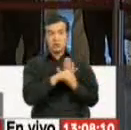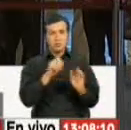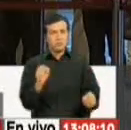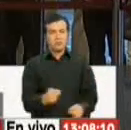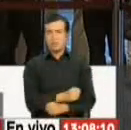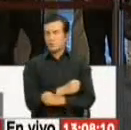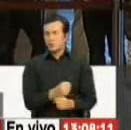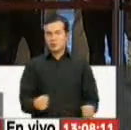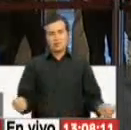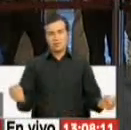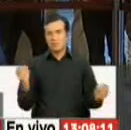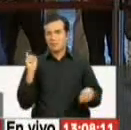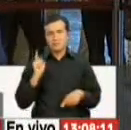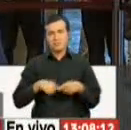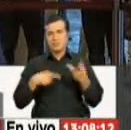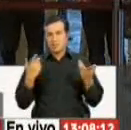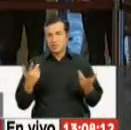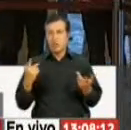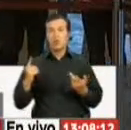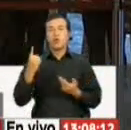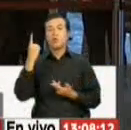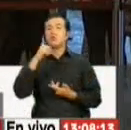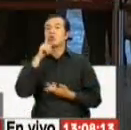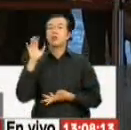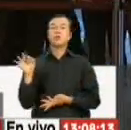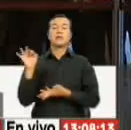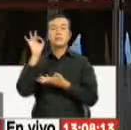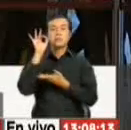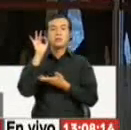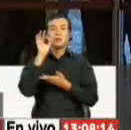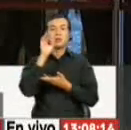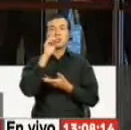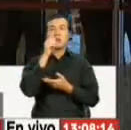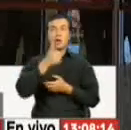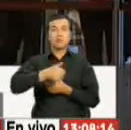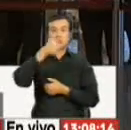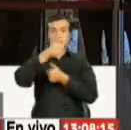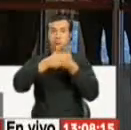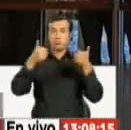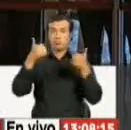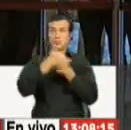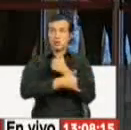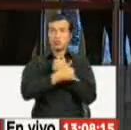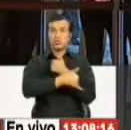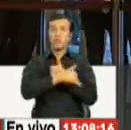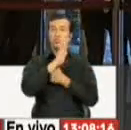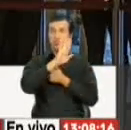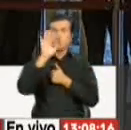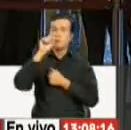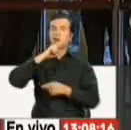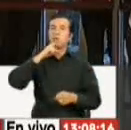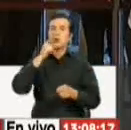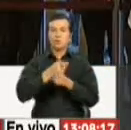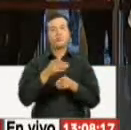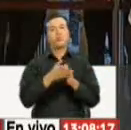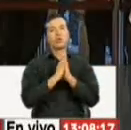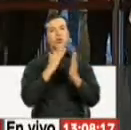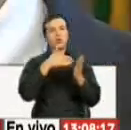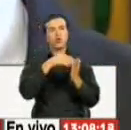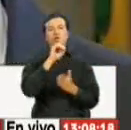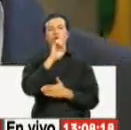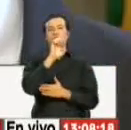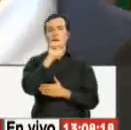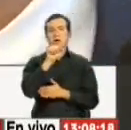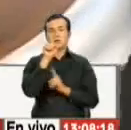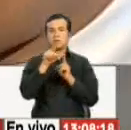carta democrática interamericana solamente los representantes de las funciones del estado pueden formalmente acudir a la oea